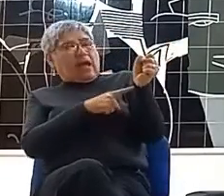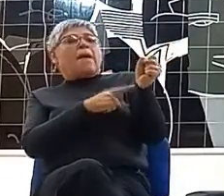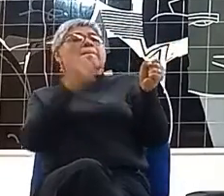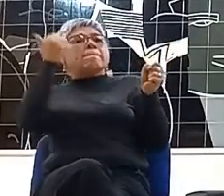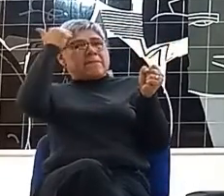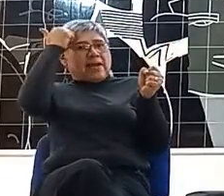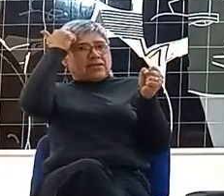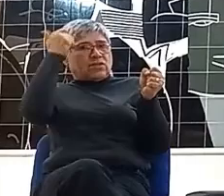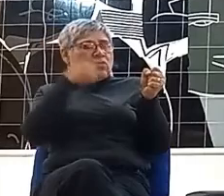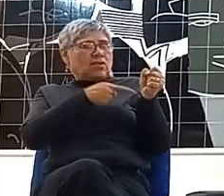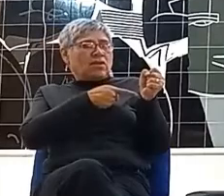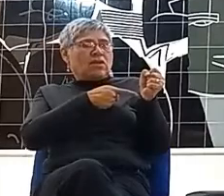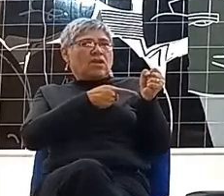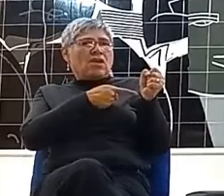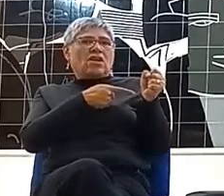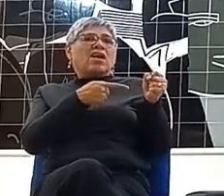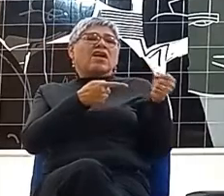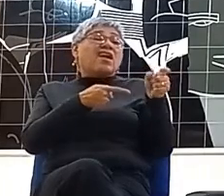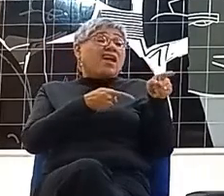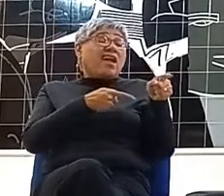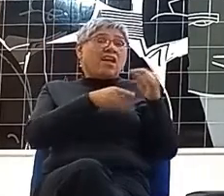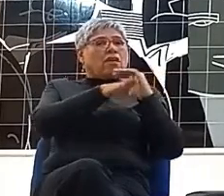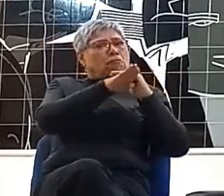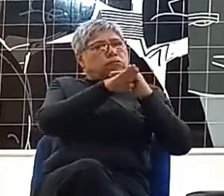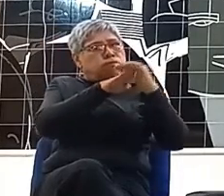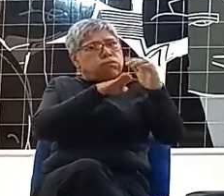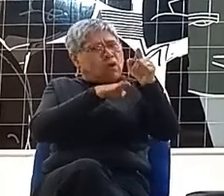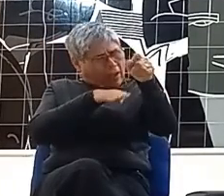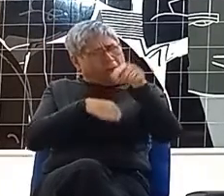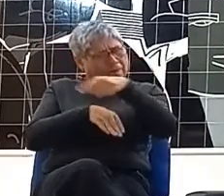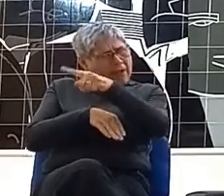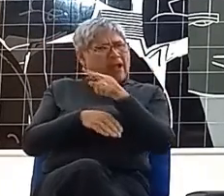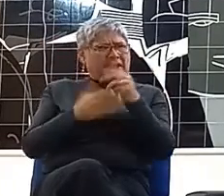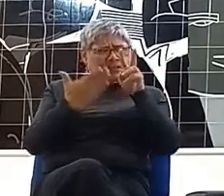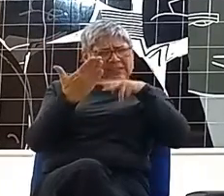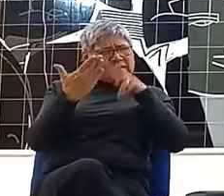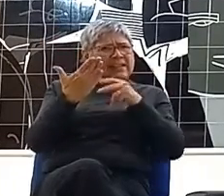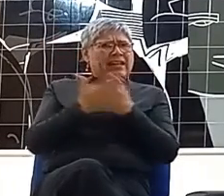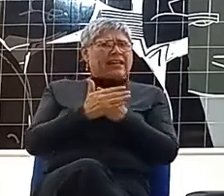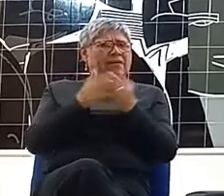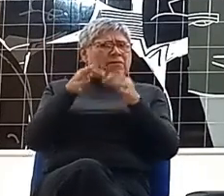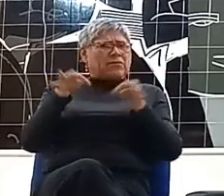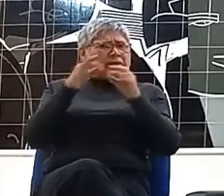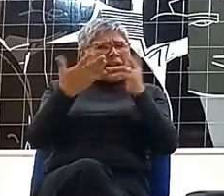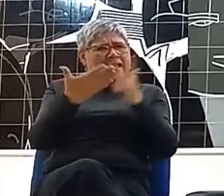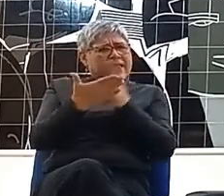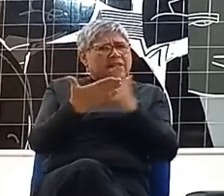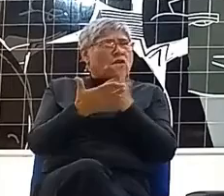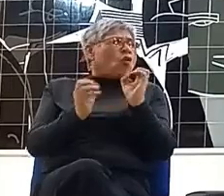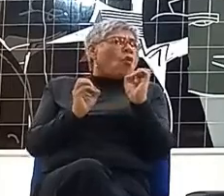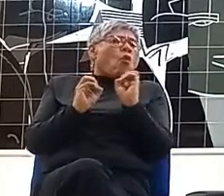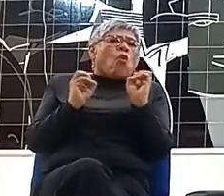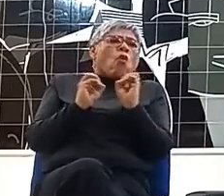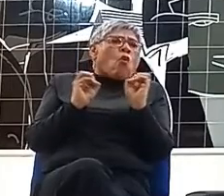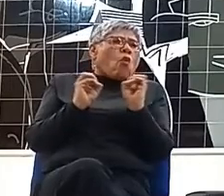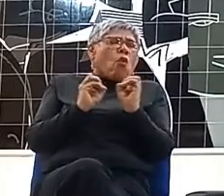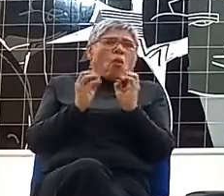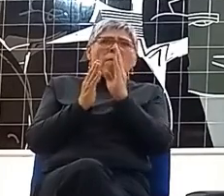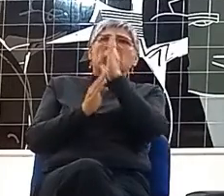diga o que te haga una invitación a leer determinado libro, o que tenga en su